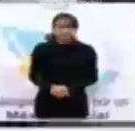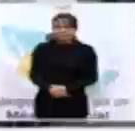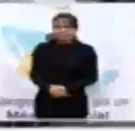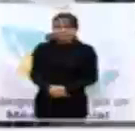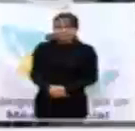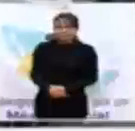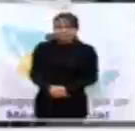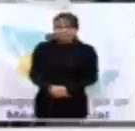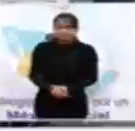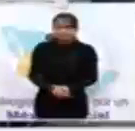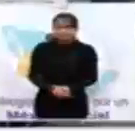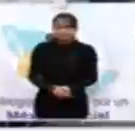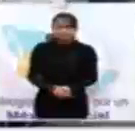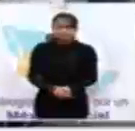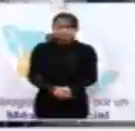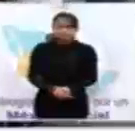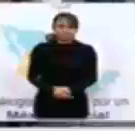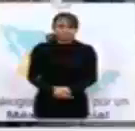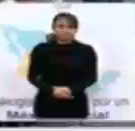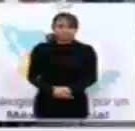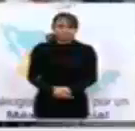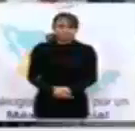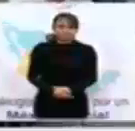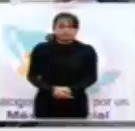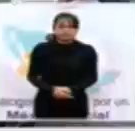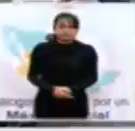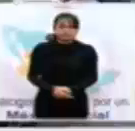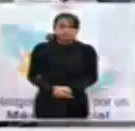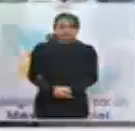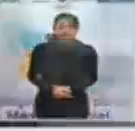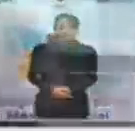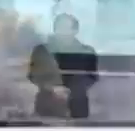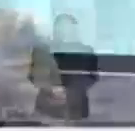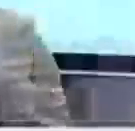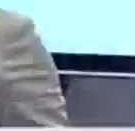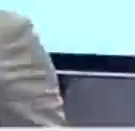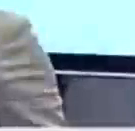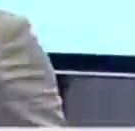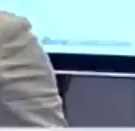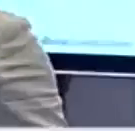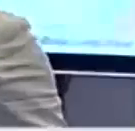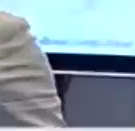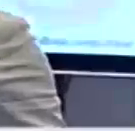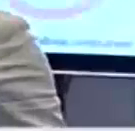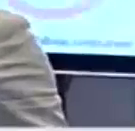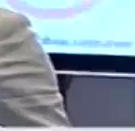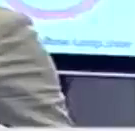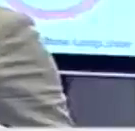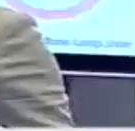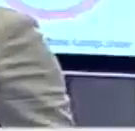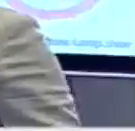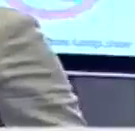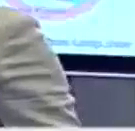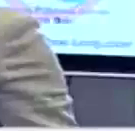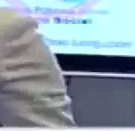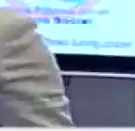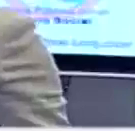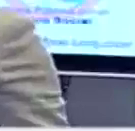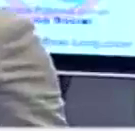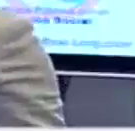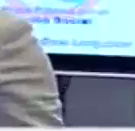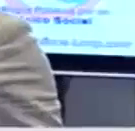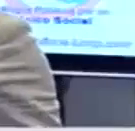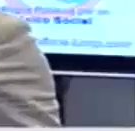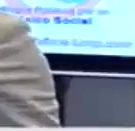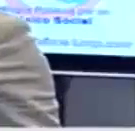De esta manera se tuvo la oportunidad de escuchar a los participantes involucrados en esta mesa de diálogo, que manifestaron